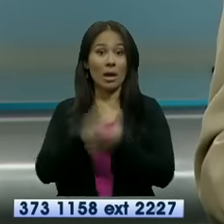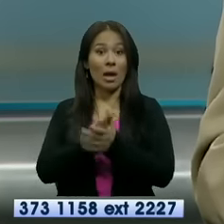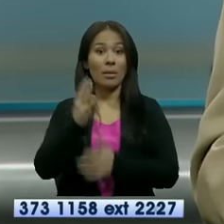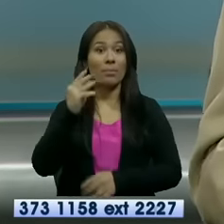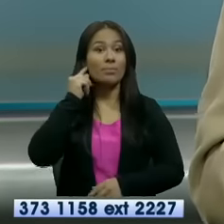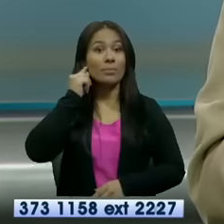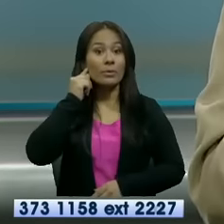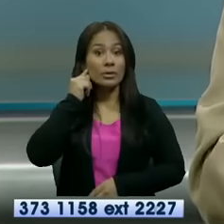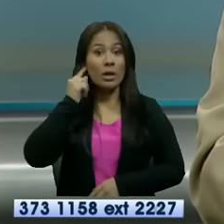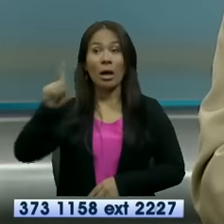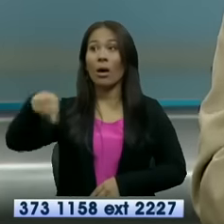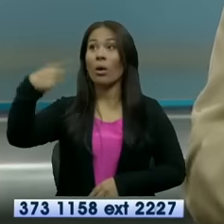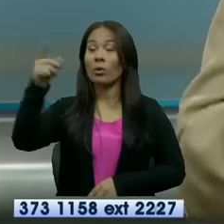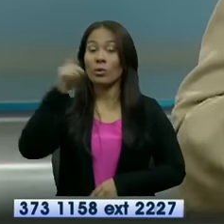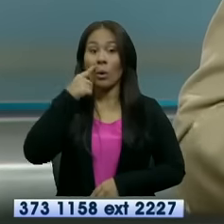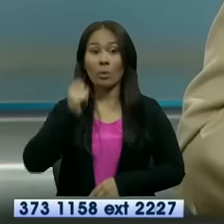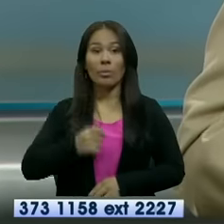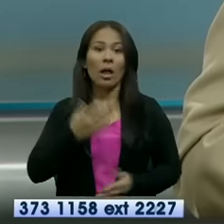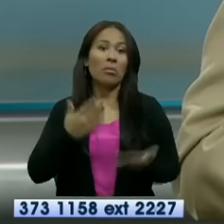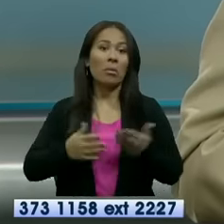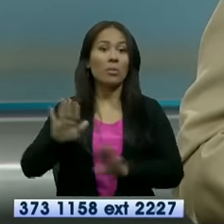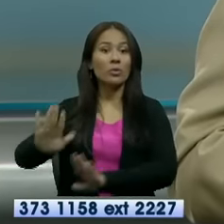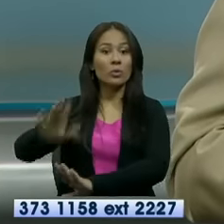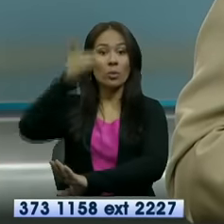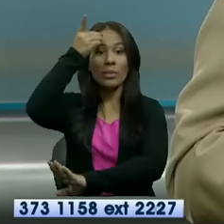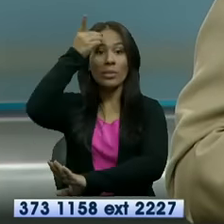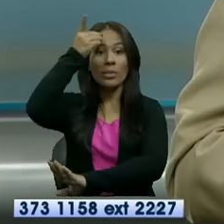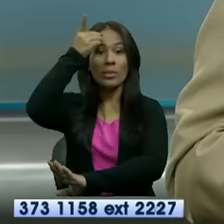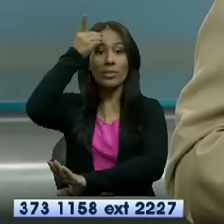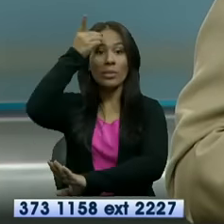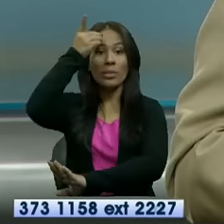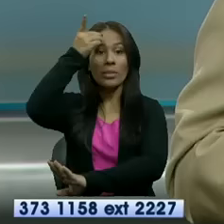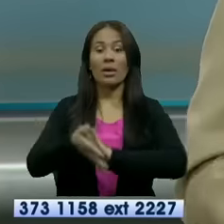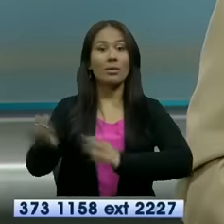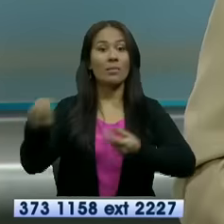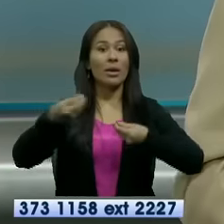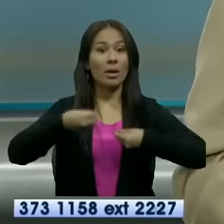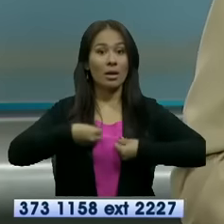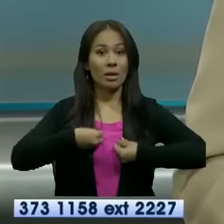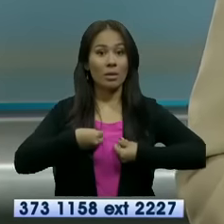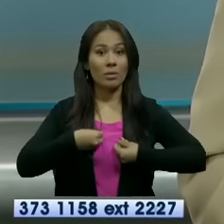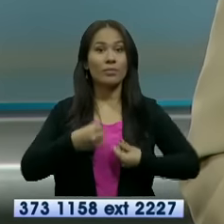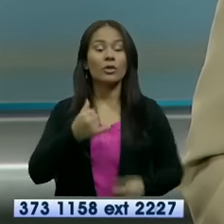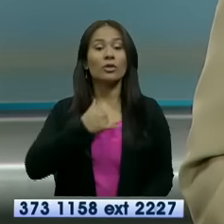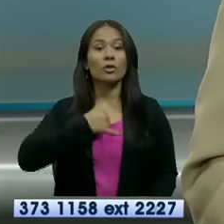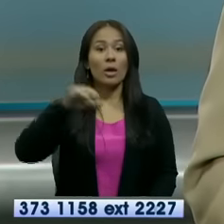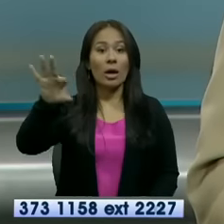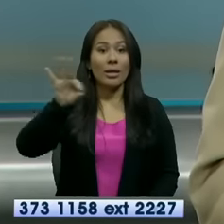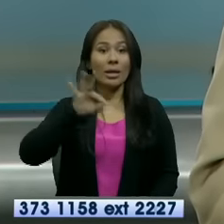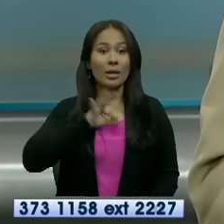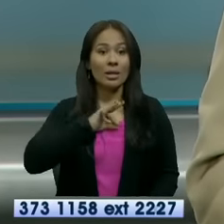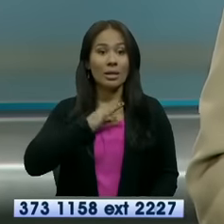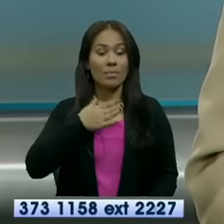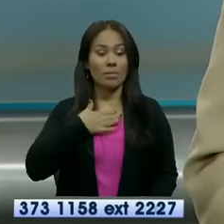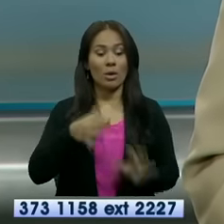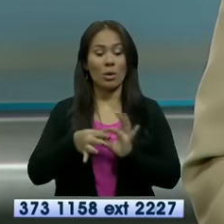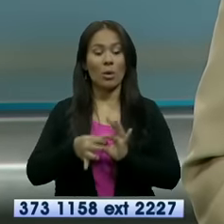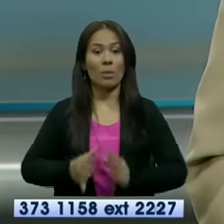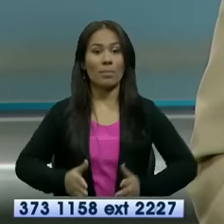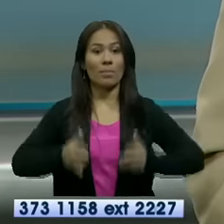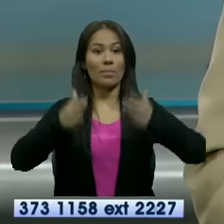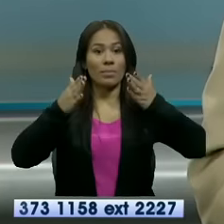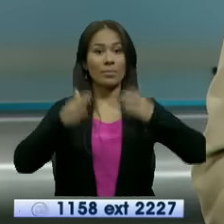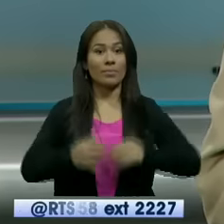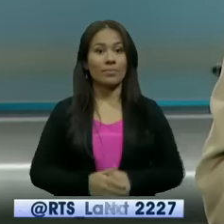pues es su decisión. Ella no es mía de mí, nadie me la regaló. Yo la escogí como mi compañera de vida y ha sido 49